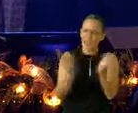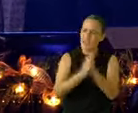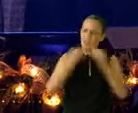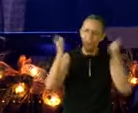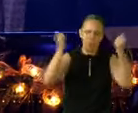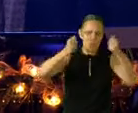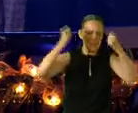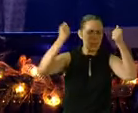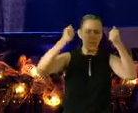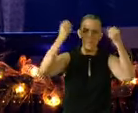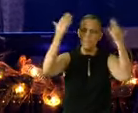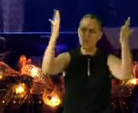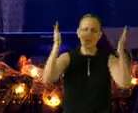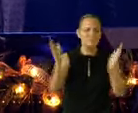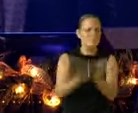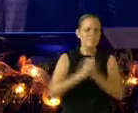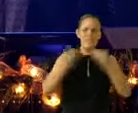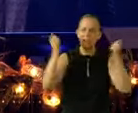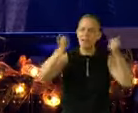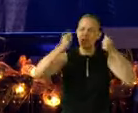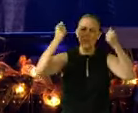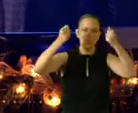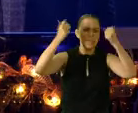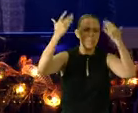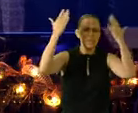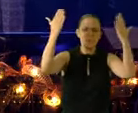¡Aleluya! ¡Aleluya!